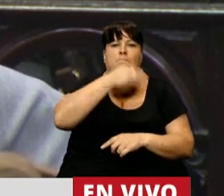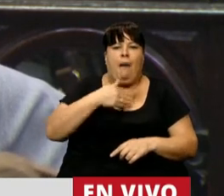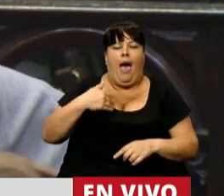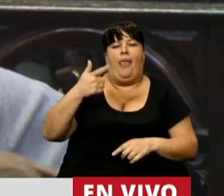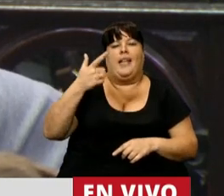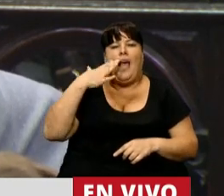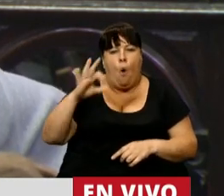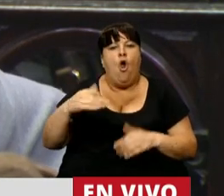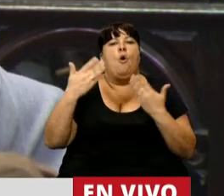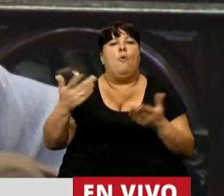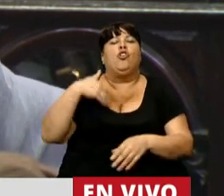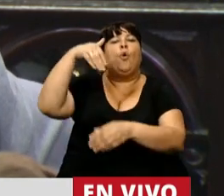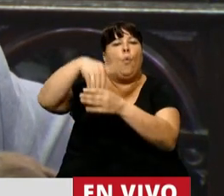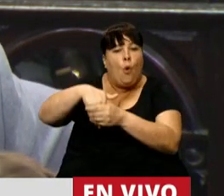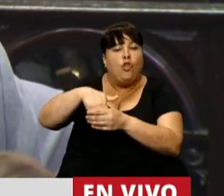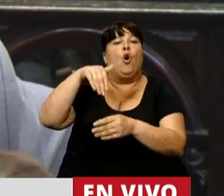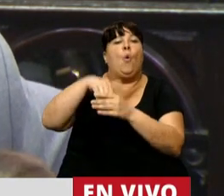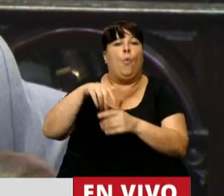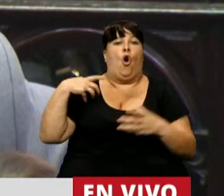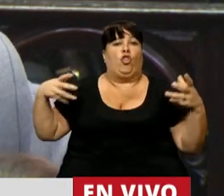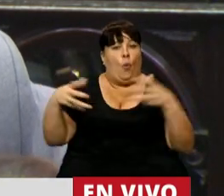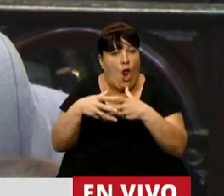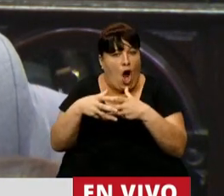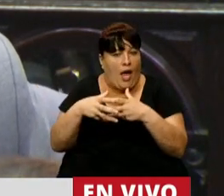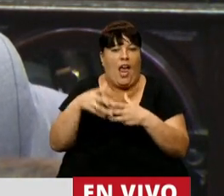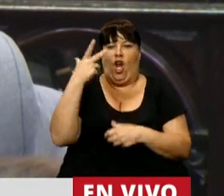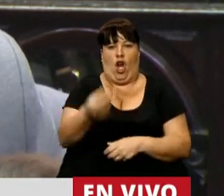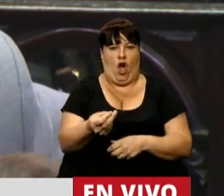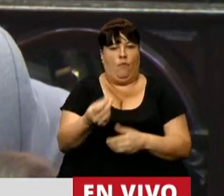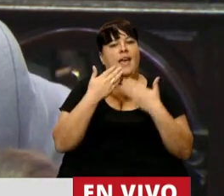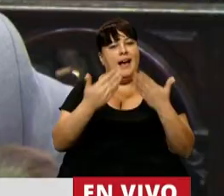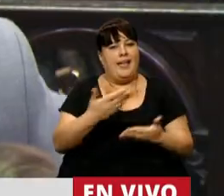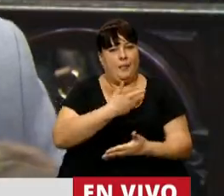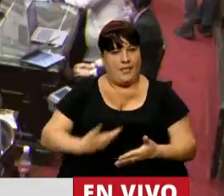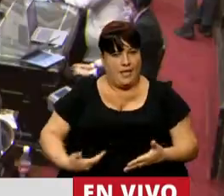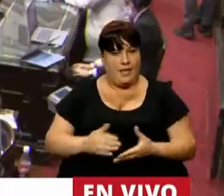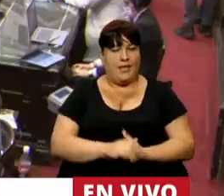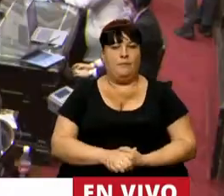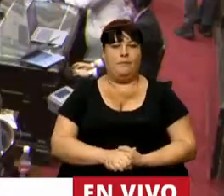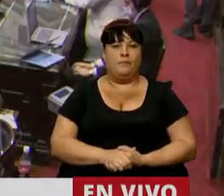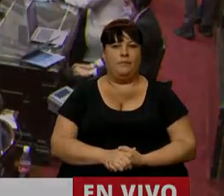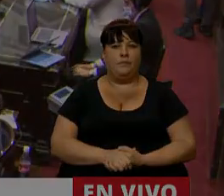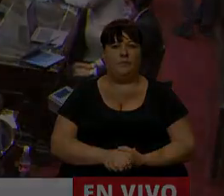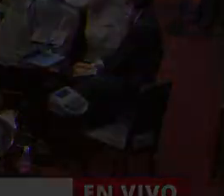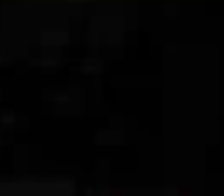abuelos. Y por eso mi voto y el voto de nuestro interbloque es negativo. Gracias, presidente. Gracias, diputado.